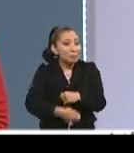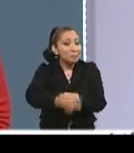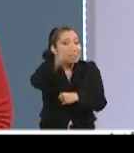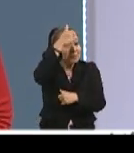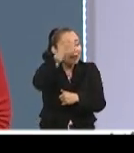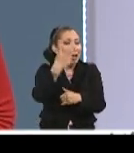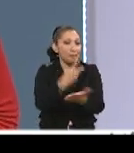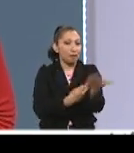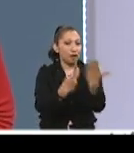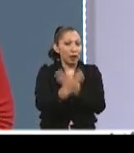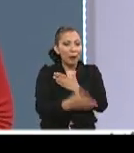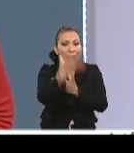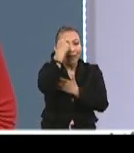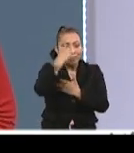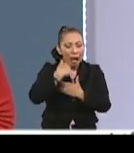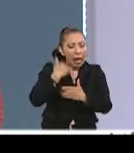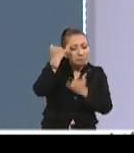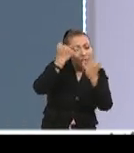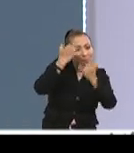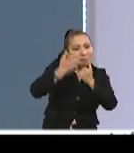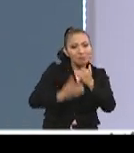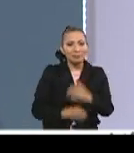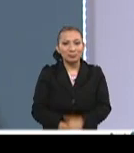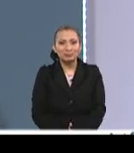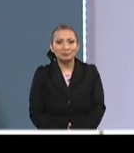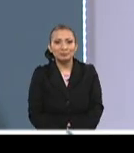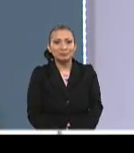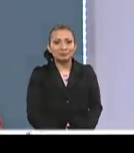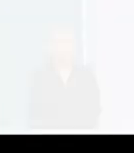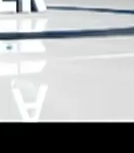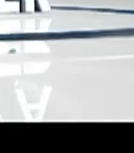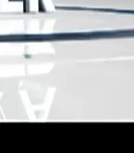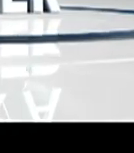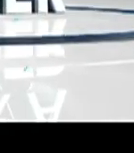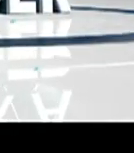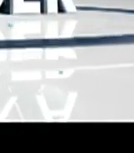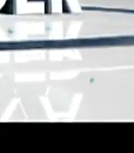primer programa Aprender a Emprender.